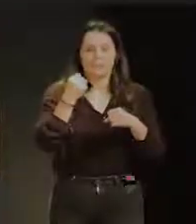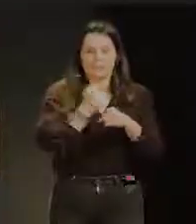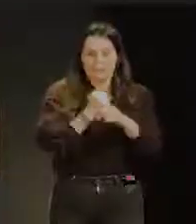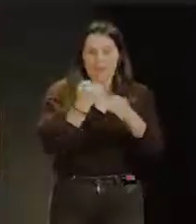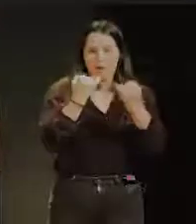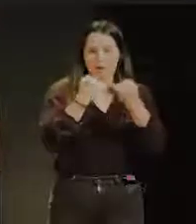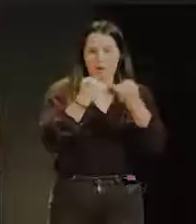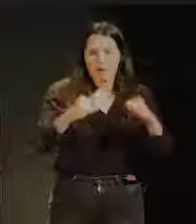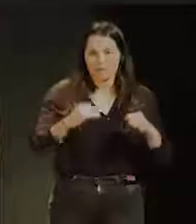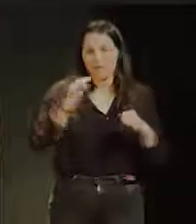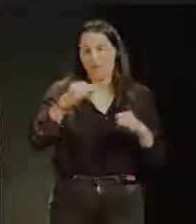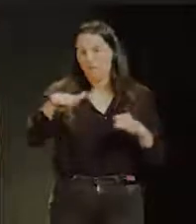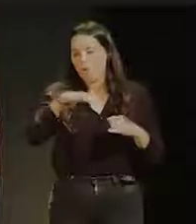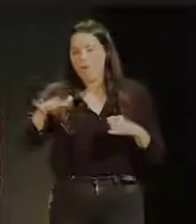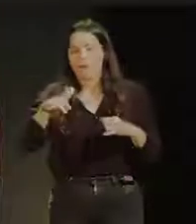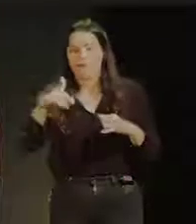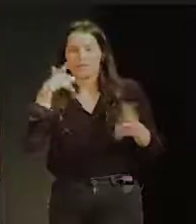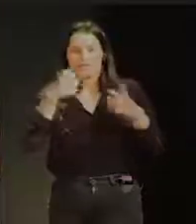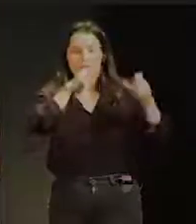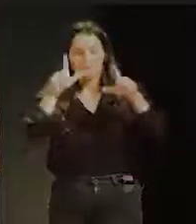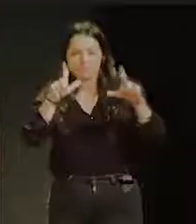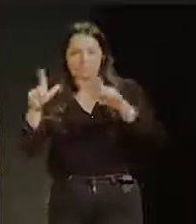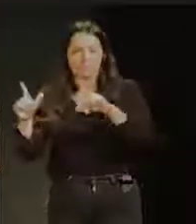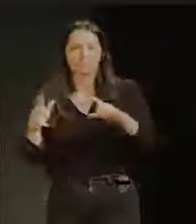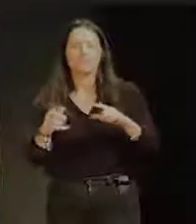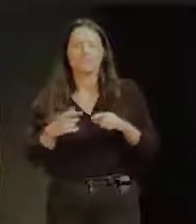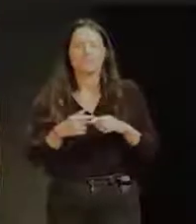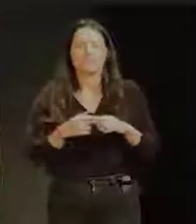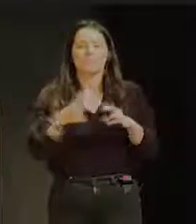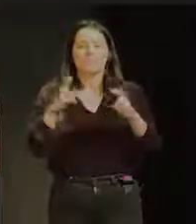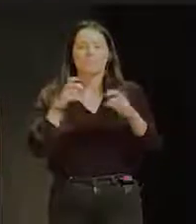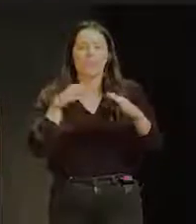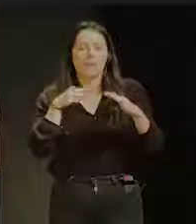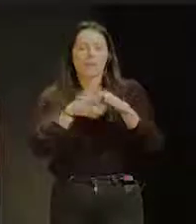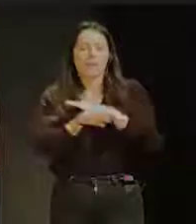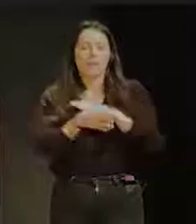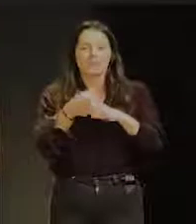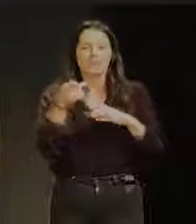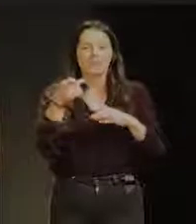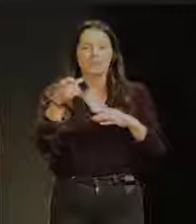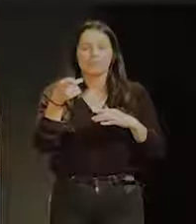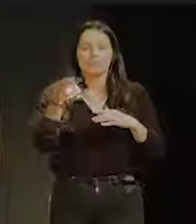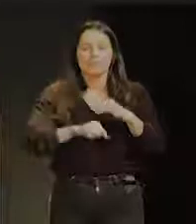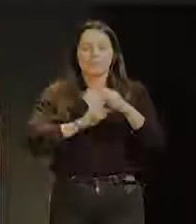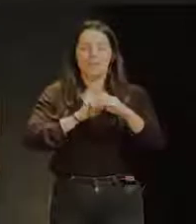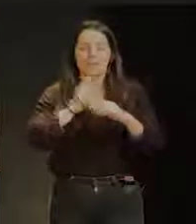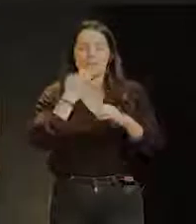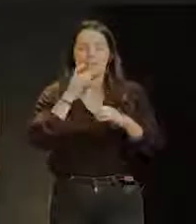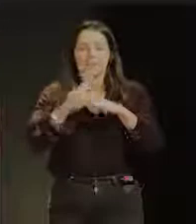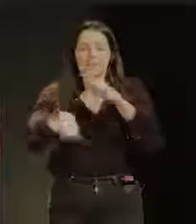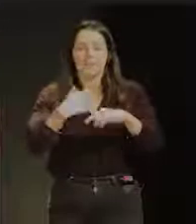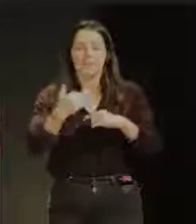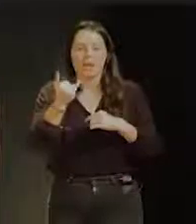eventos o los lugares de exhibición, en cuanto a la accesibilidad, ¿hacéis algún trabajo luego, digamos, de